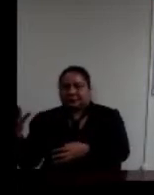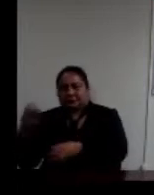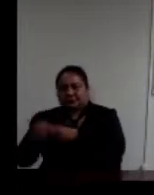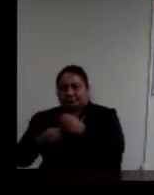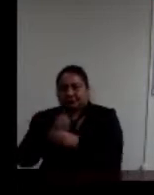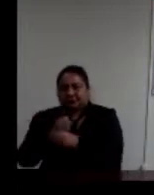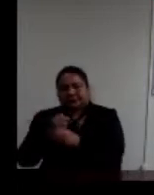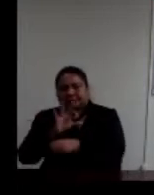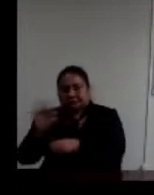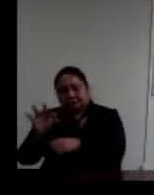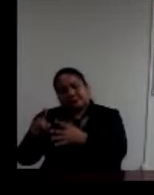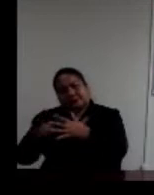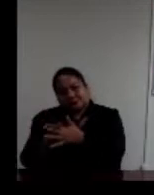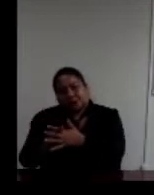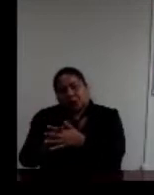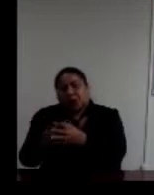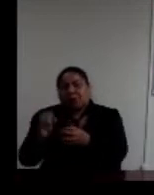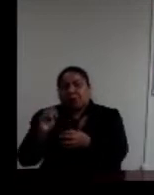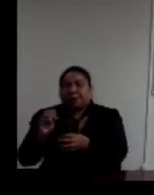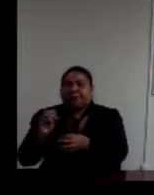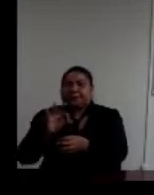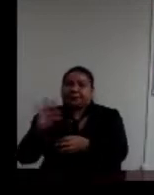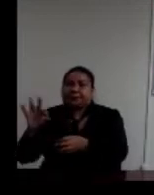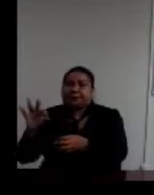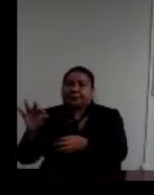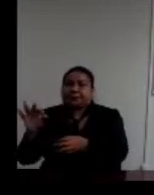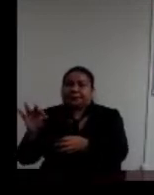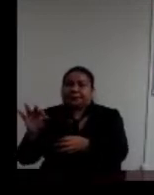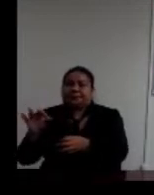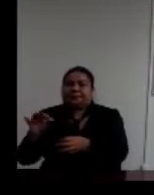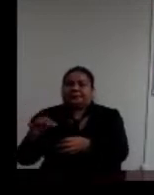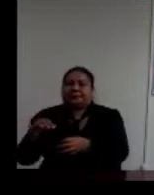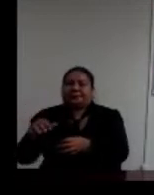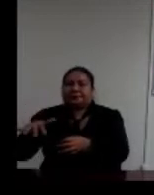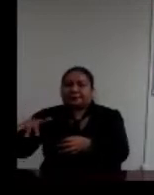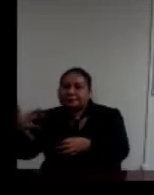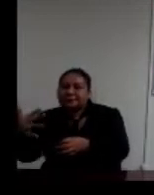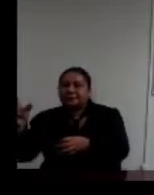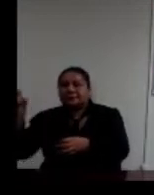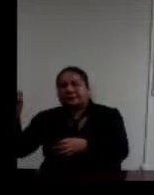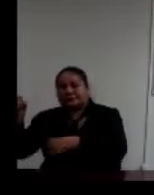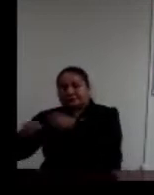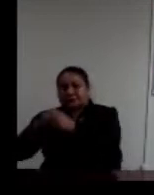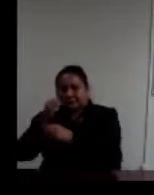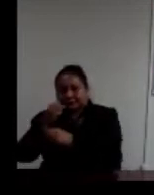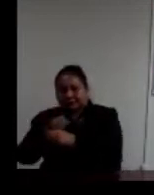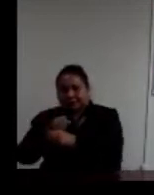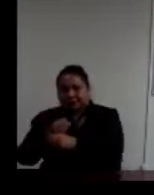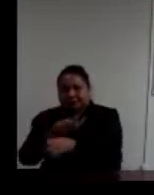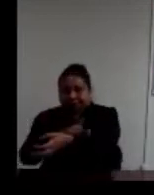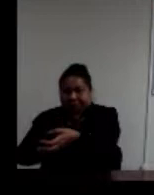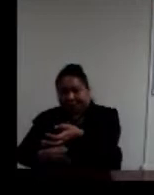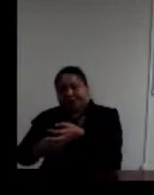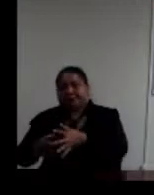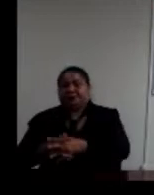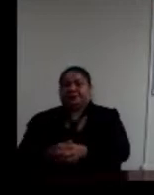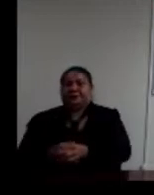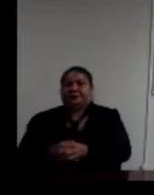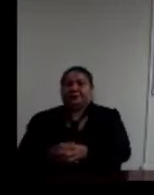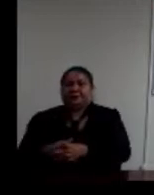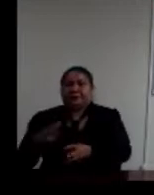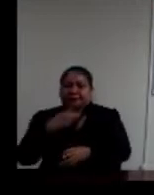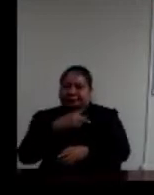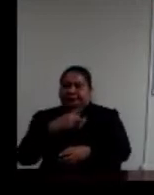años, o tan tarde, alrededor de los 15 o 20 años. Pero nosotros nos